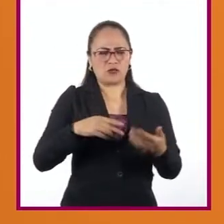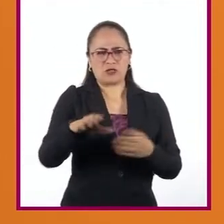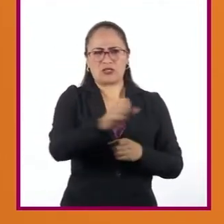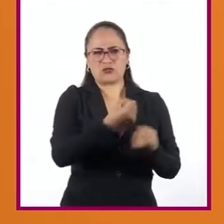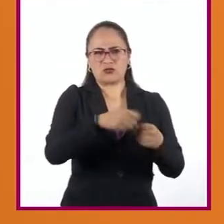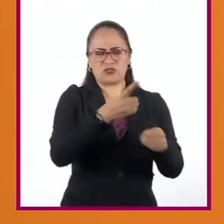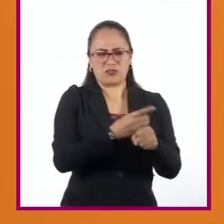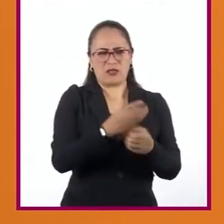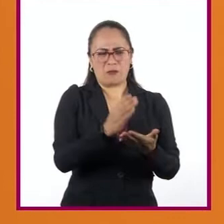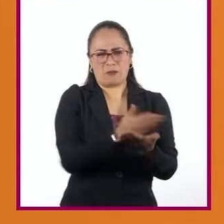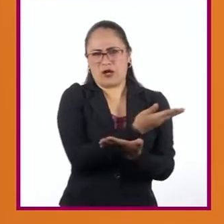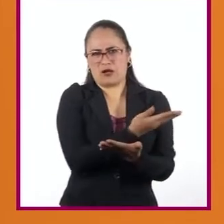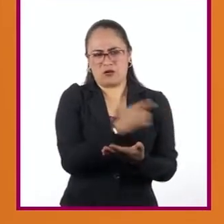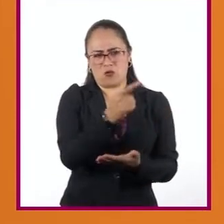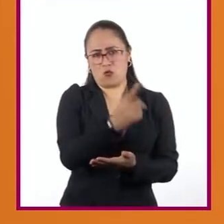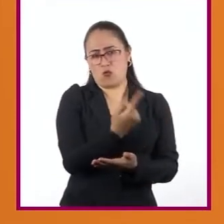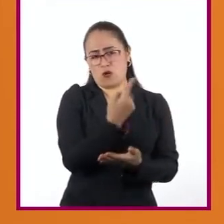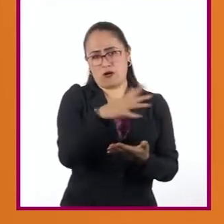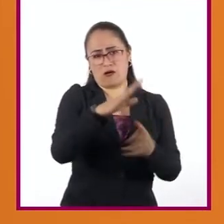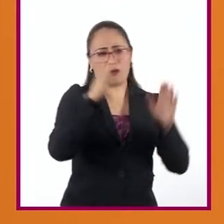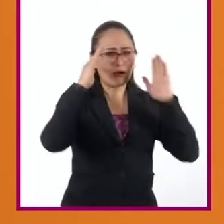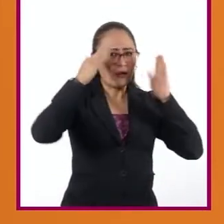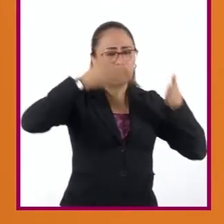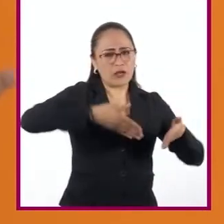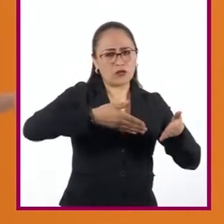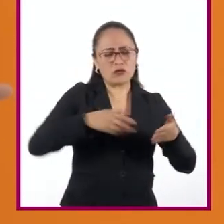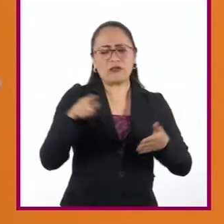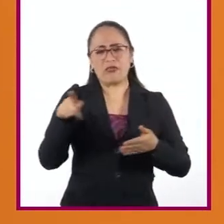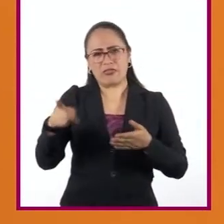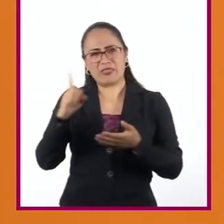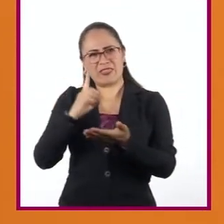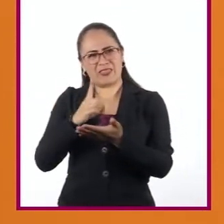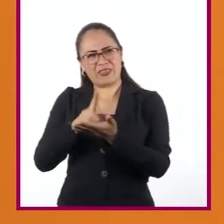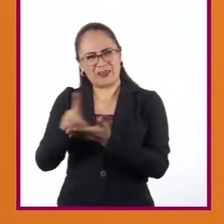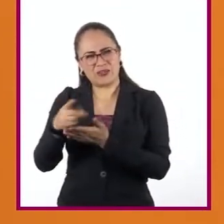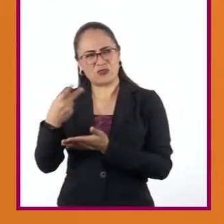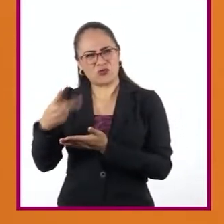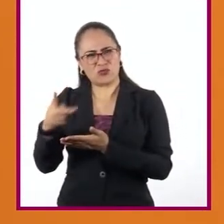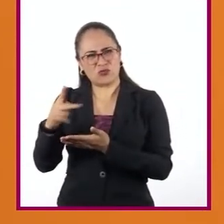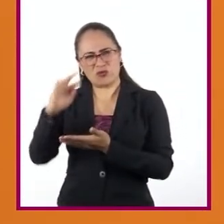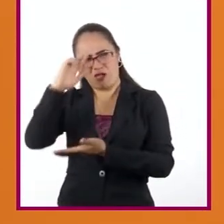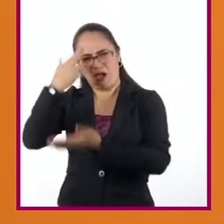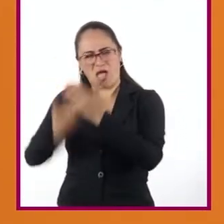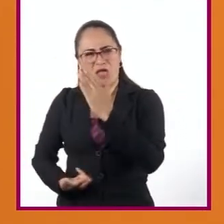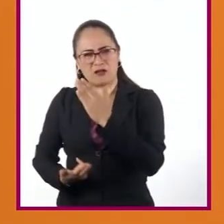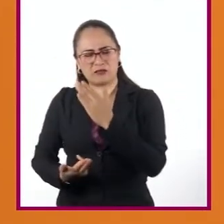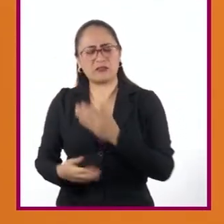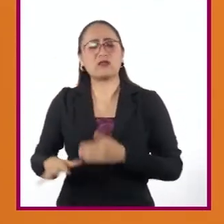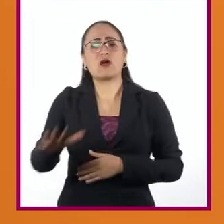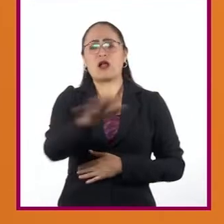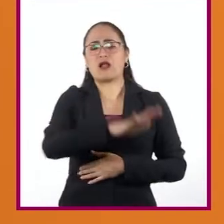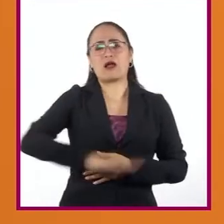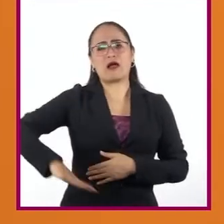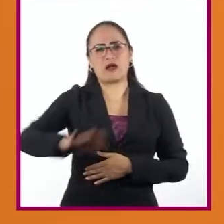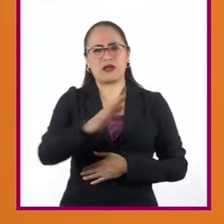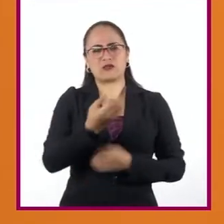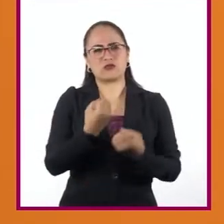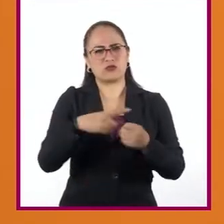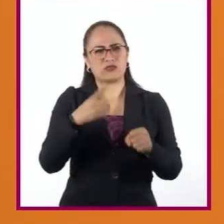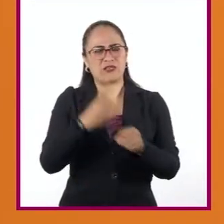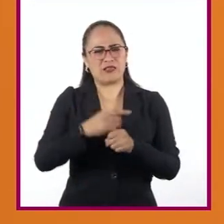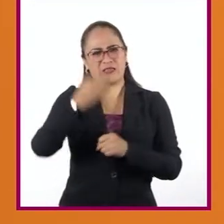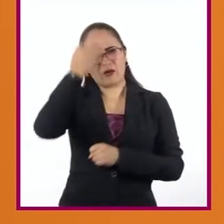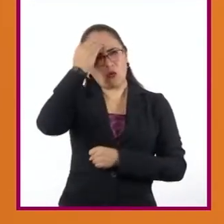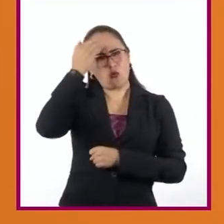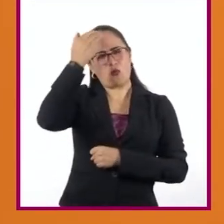sociedad puede significar una afectación al derecho de otros. En una sociedad del conocimiento, estamos de manera